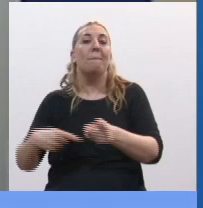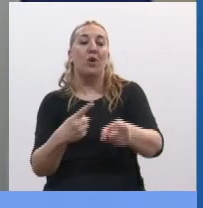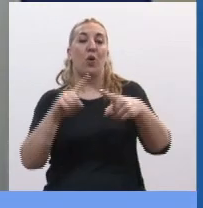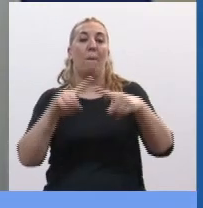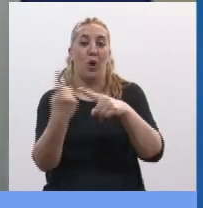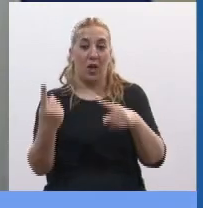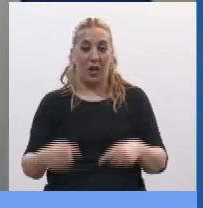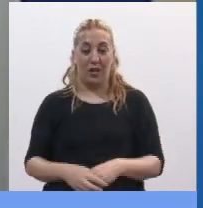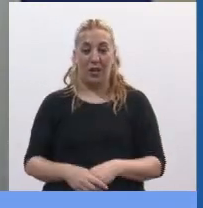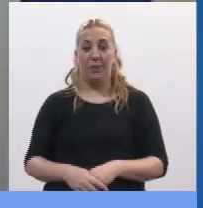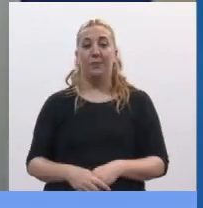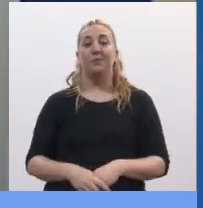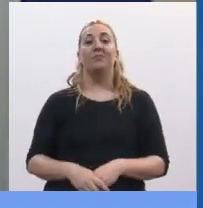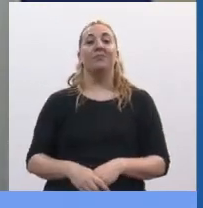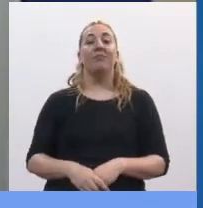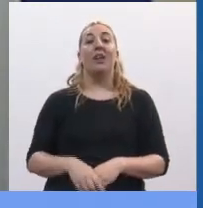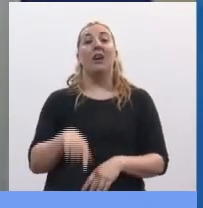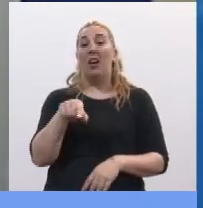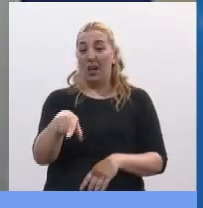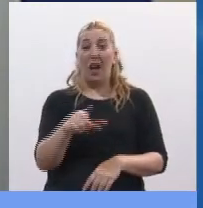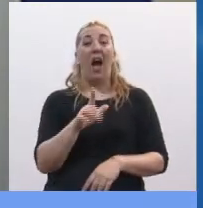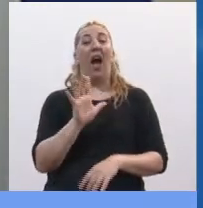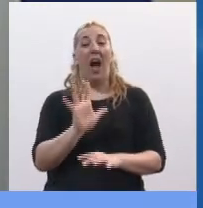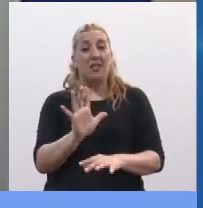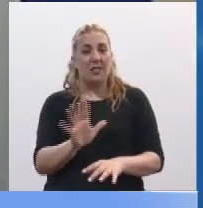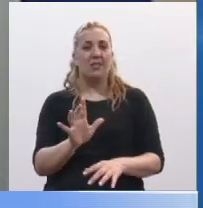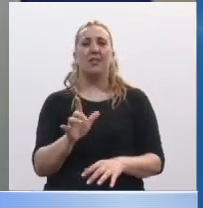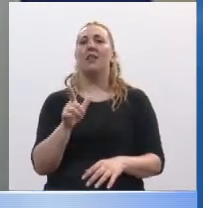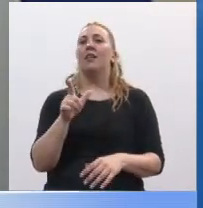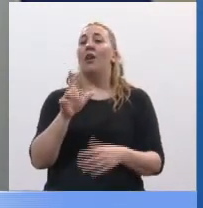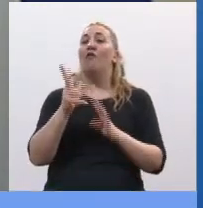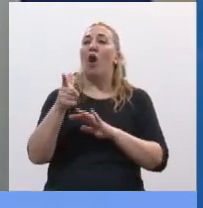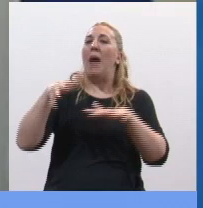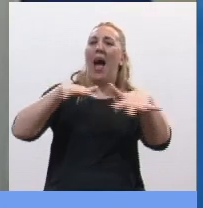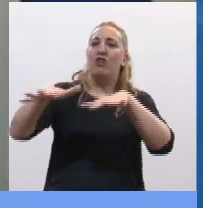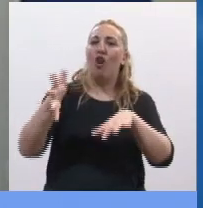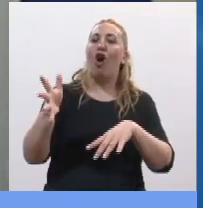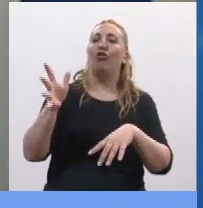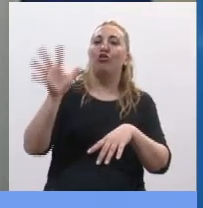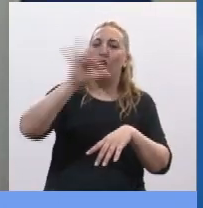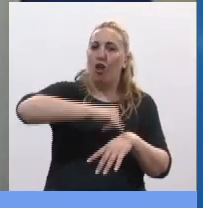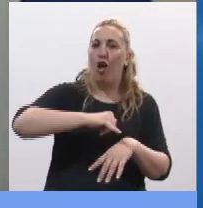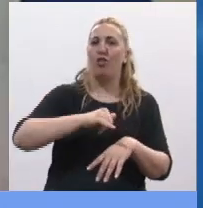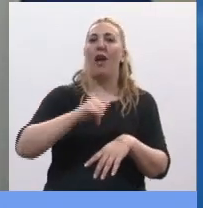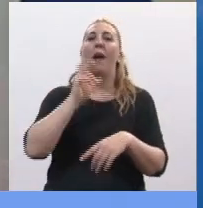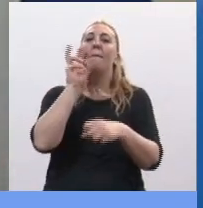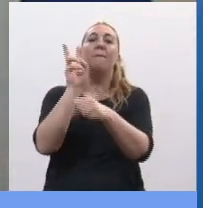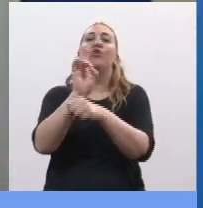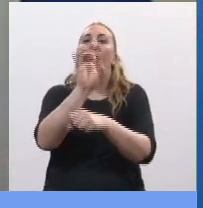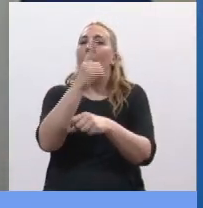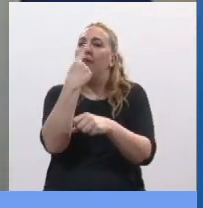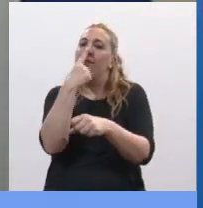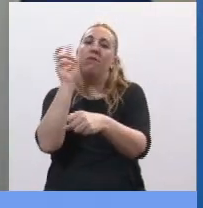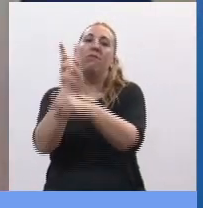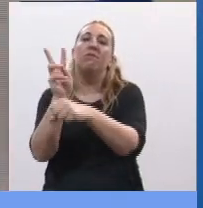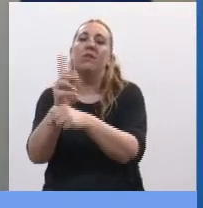que con ese argumento desmienten su acción cotidiana reivindicando y protegiendo al interino